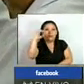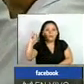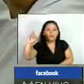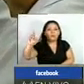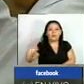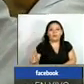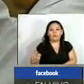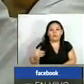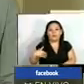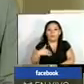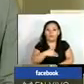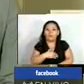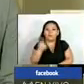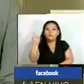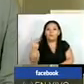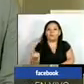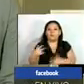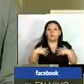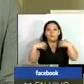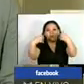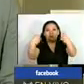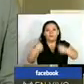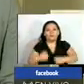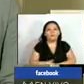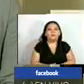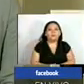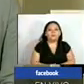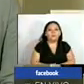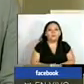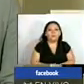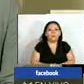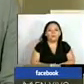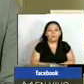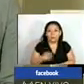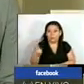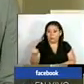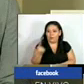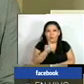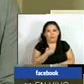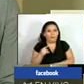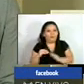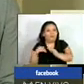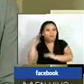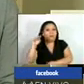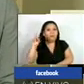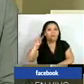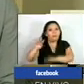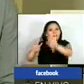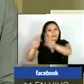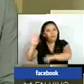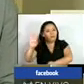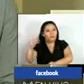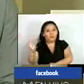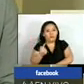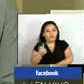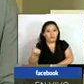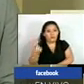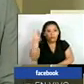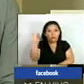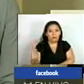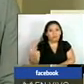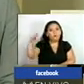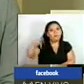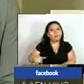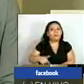el ministro de Salud. Con respecto a esta cifra del aumento de los 294 casos para el día de hoy,